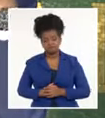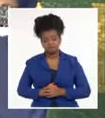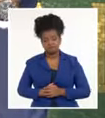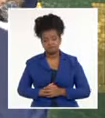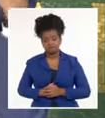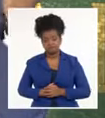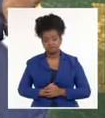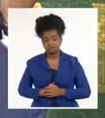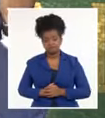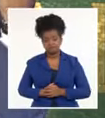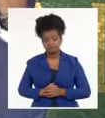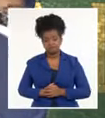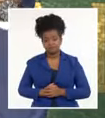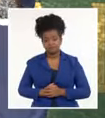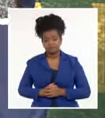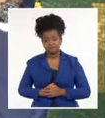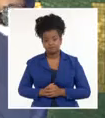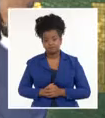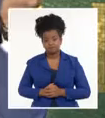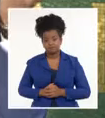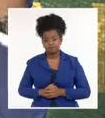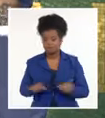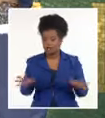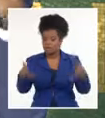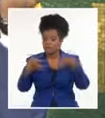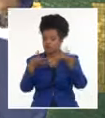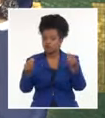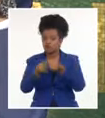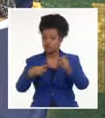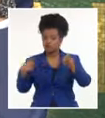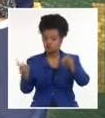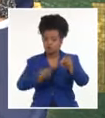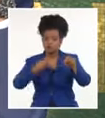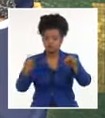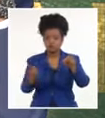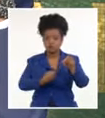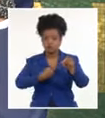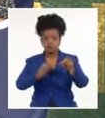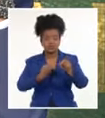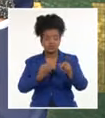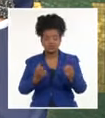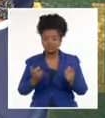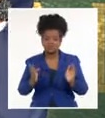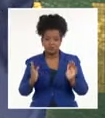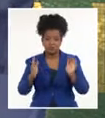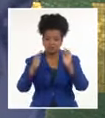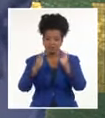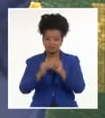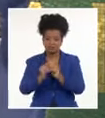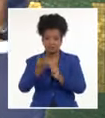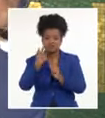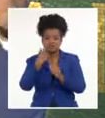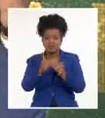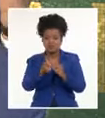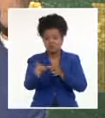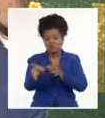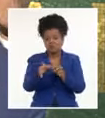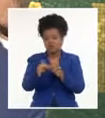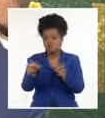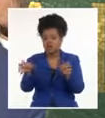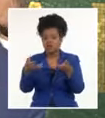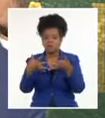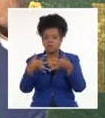una acción deliberada para debilitar a la Organización Mundial de la Salud. No se enfrentó de manera